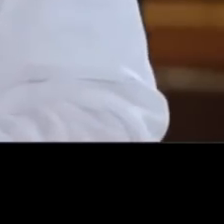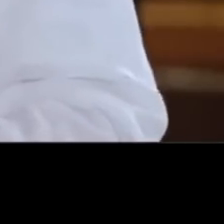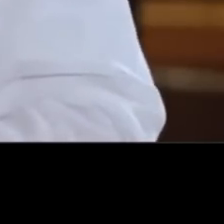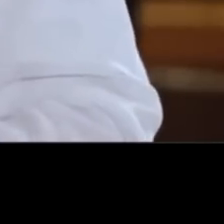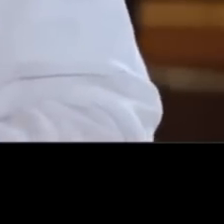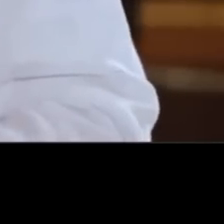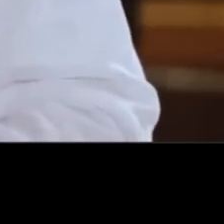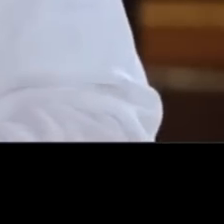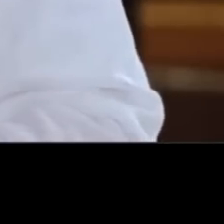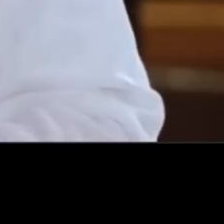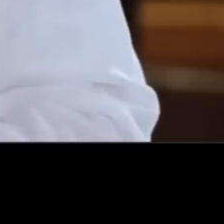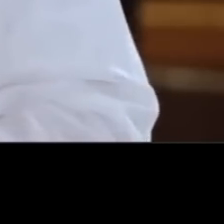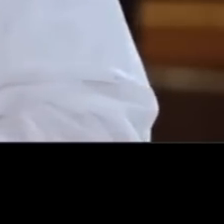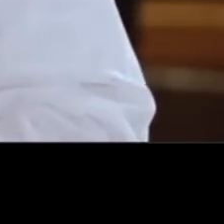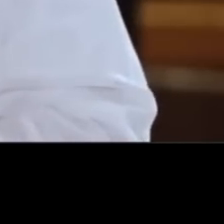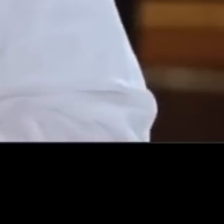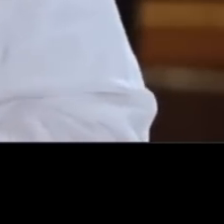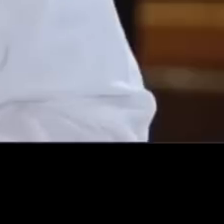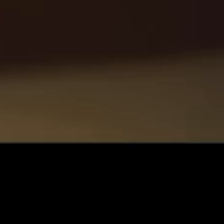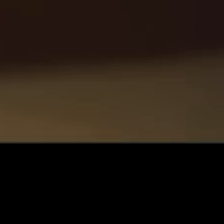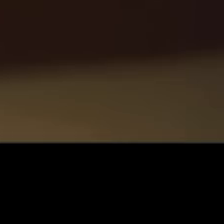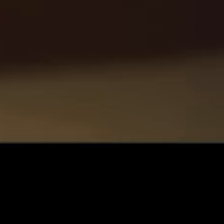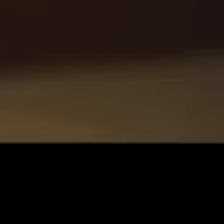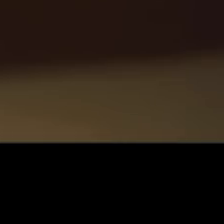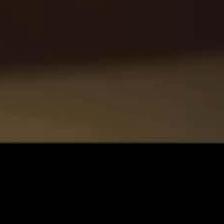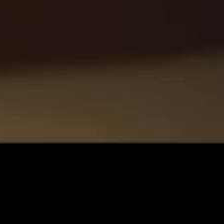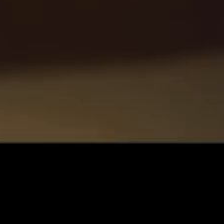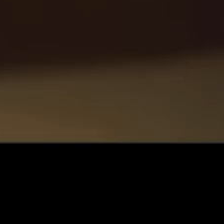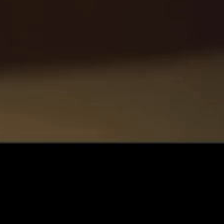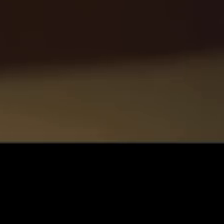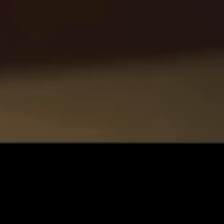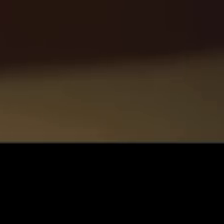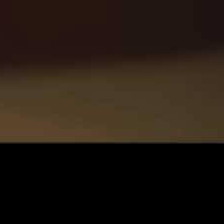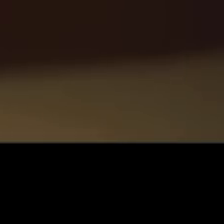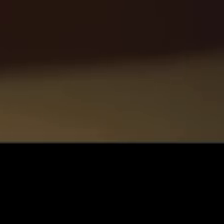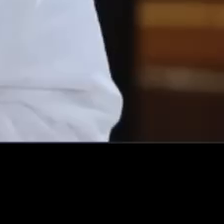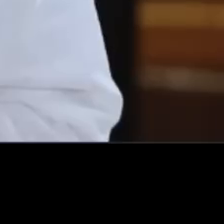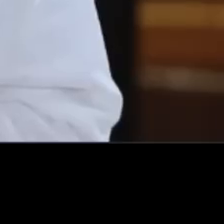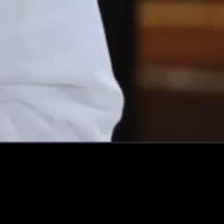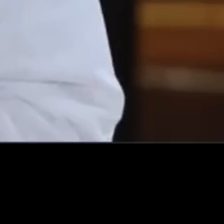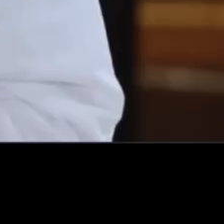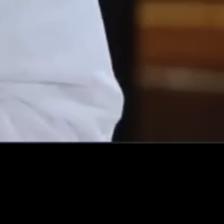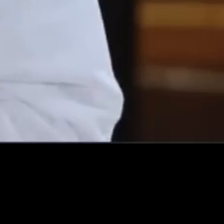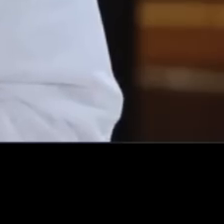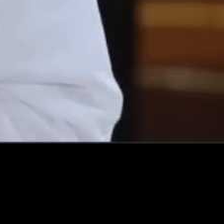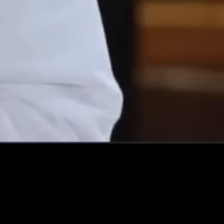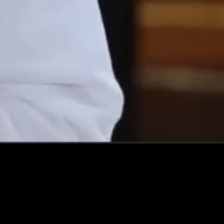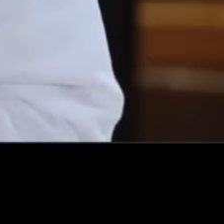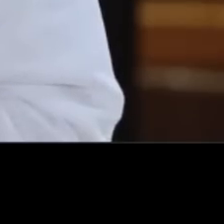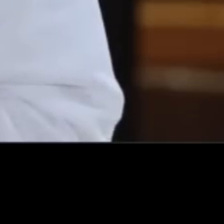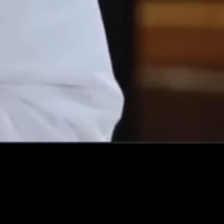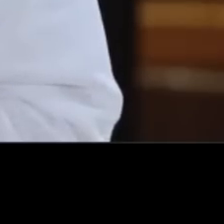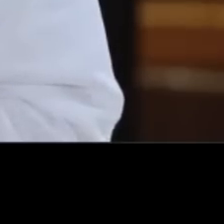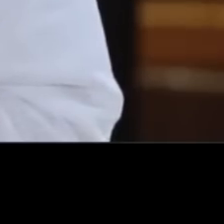El diputado Fernández Noroña, que estaba muy enojado, hoy Mario Delgado lo manda a